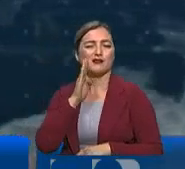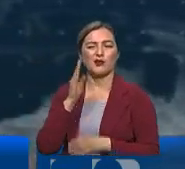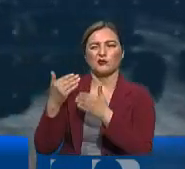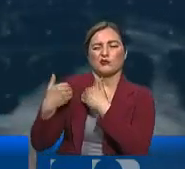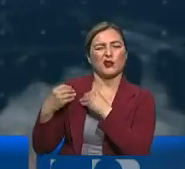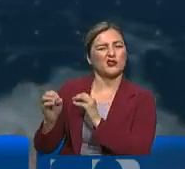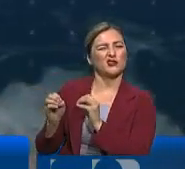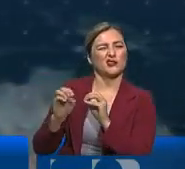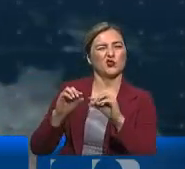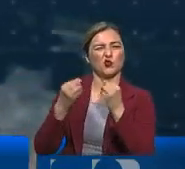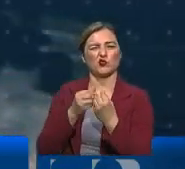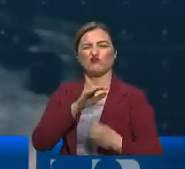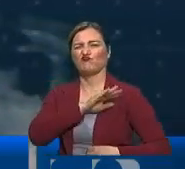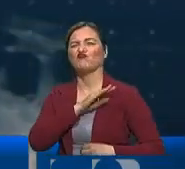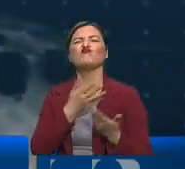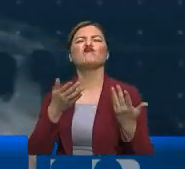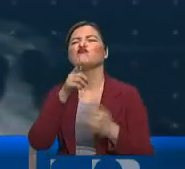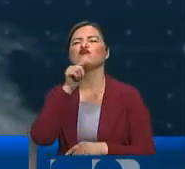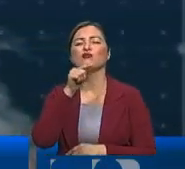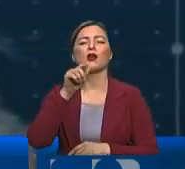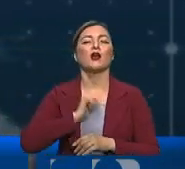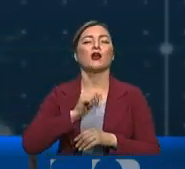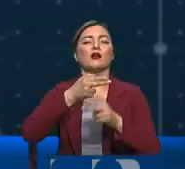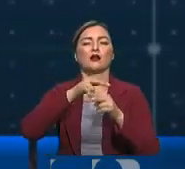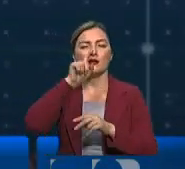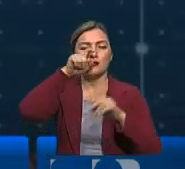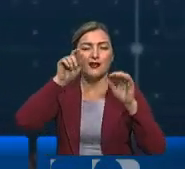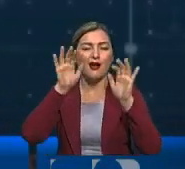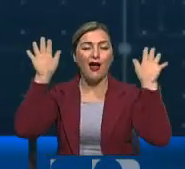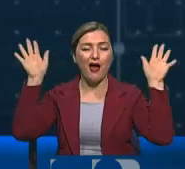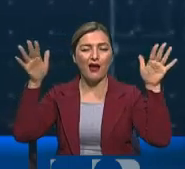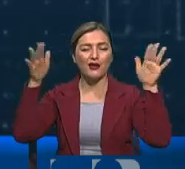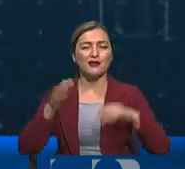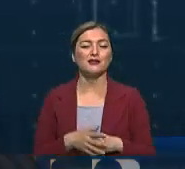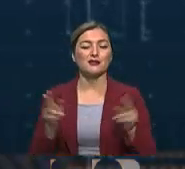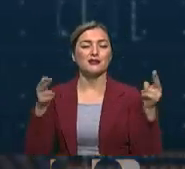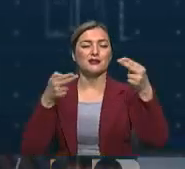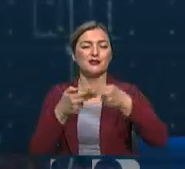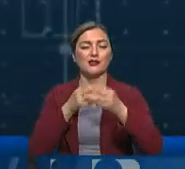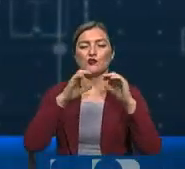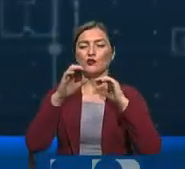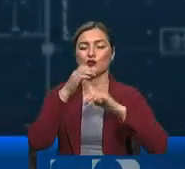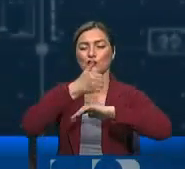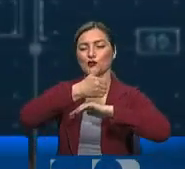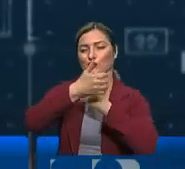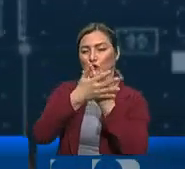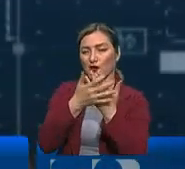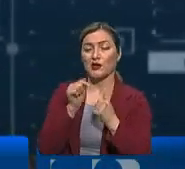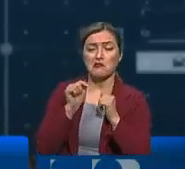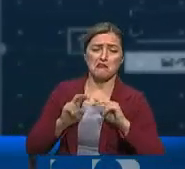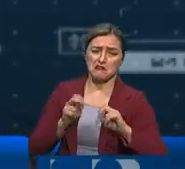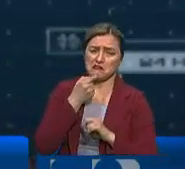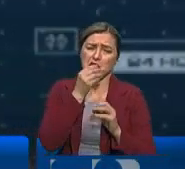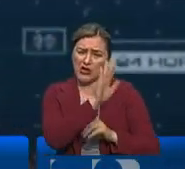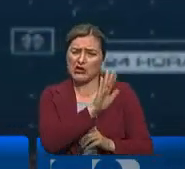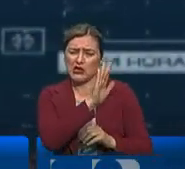Las Águilas, según fuentes consultadas por este noticiero. Desde el departamento de comunicación de la SNAI se ha informado que el tema está siendo